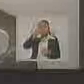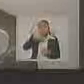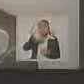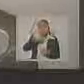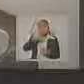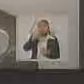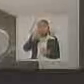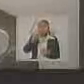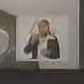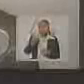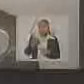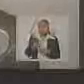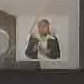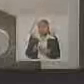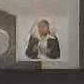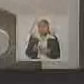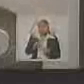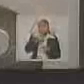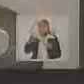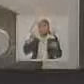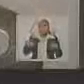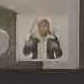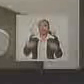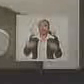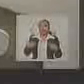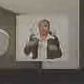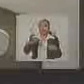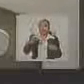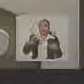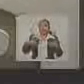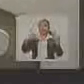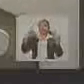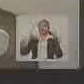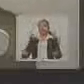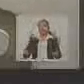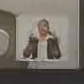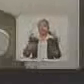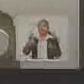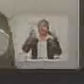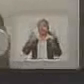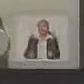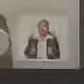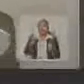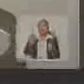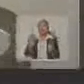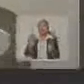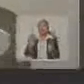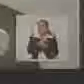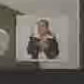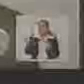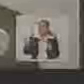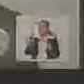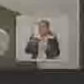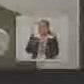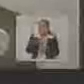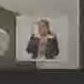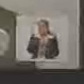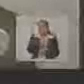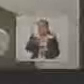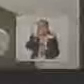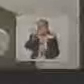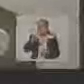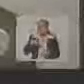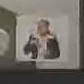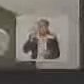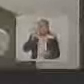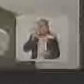es garantizarnos un ambiente de seguridad y libertad de tránsito. Es evidente que ha habido un